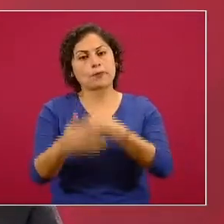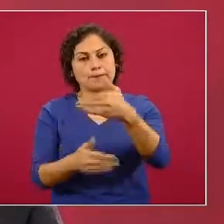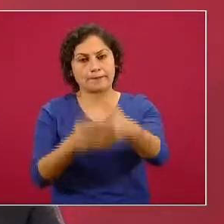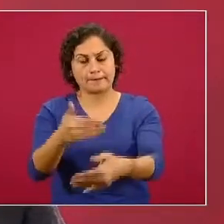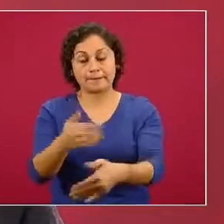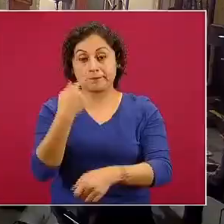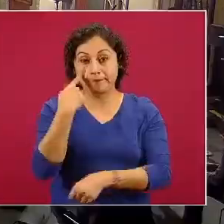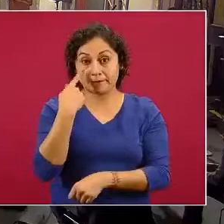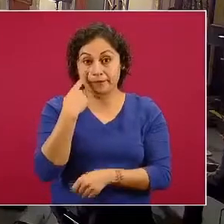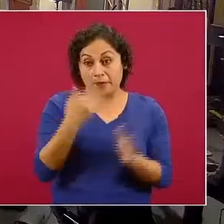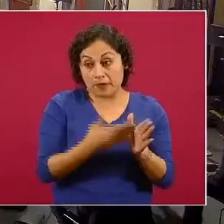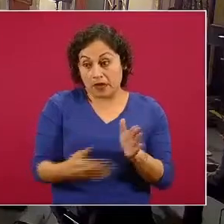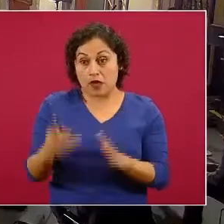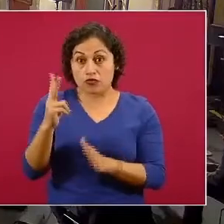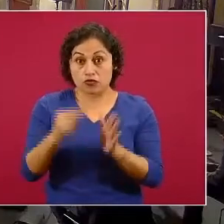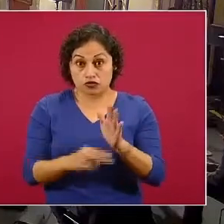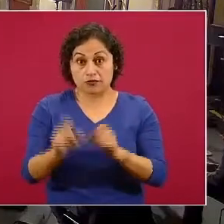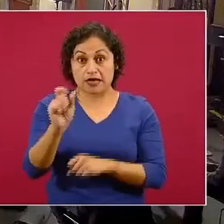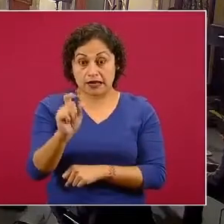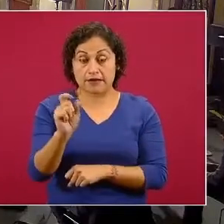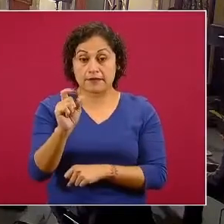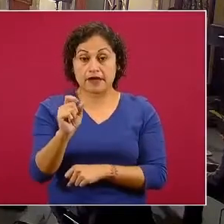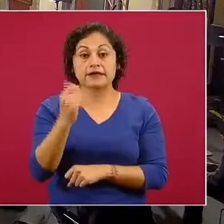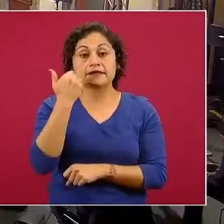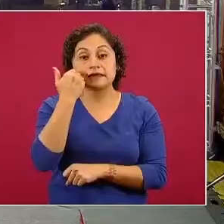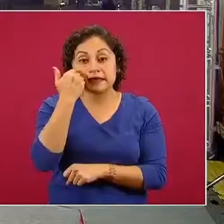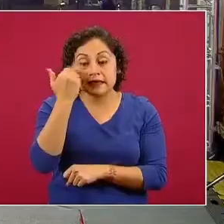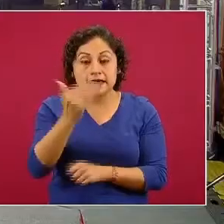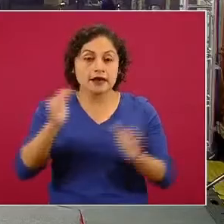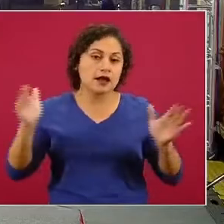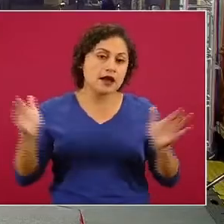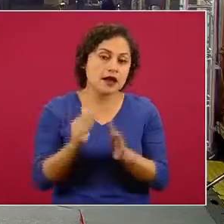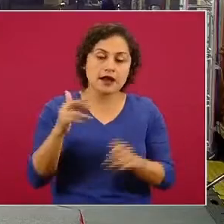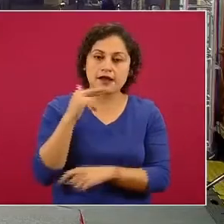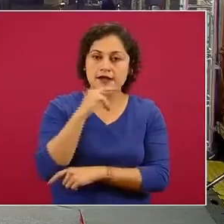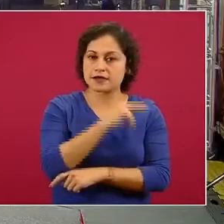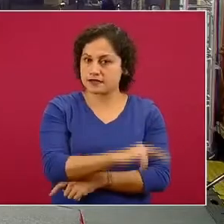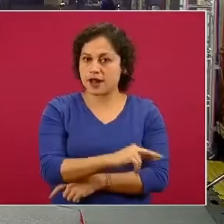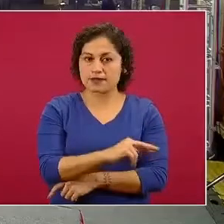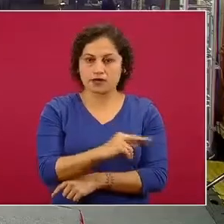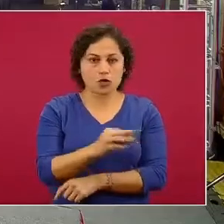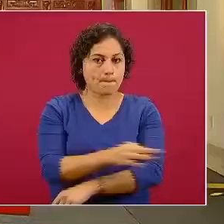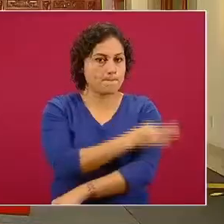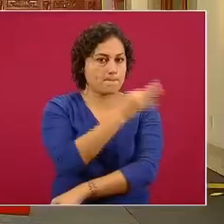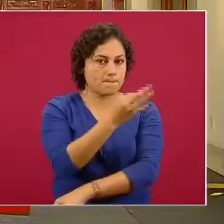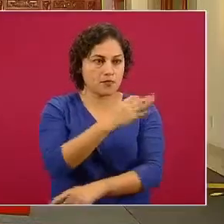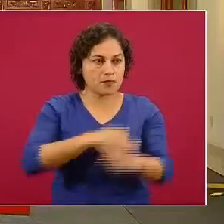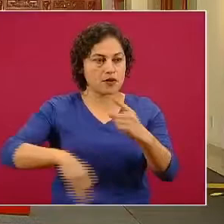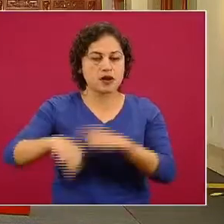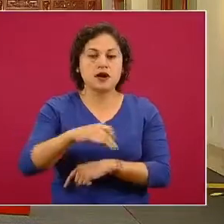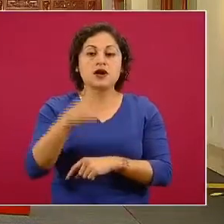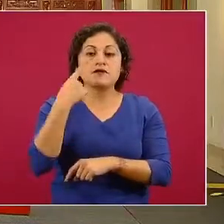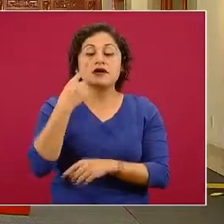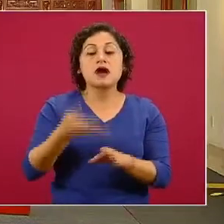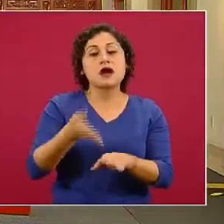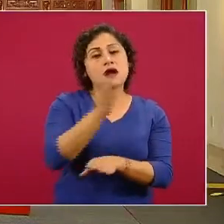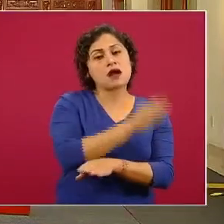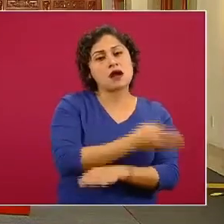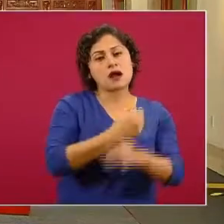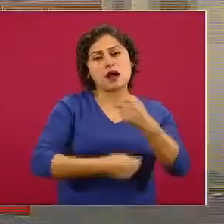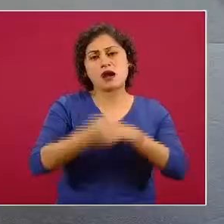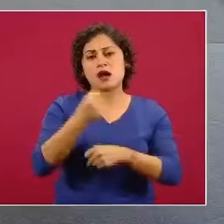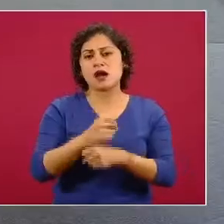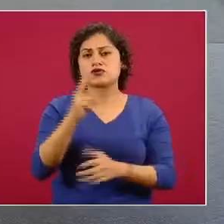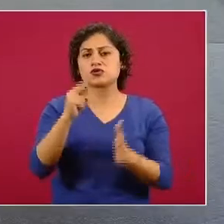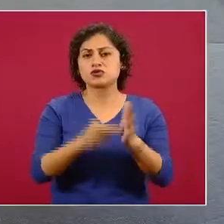este año tiene la meta de reducirse a la mitad el tiempo de aplicación. Convencionalmente, desde 2007, fecha en la